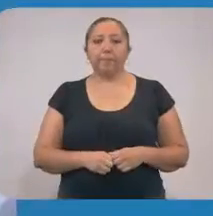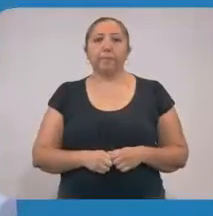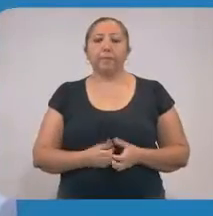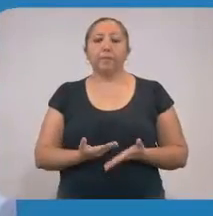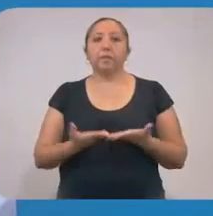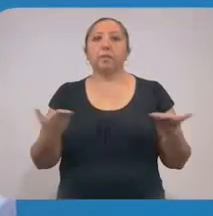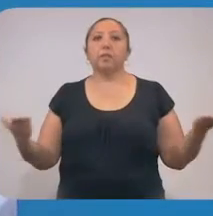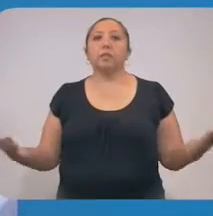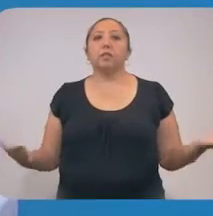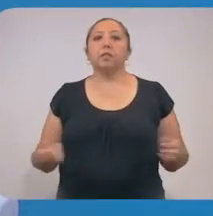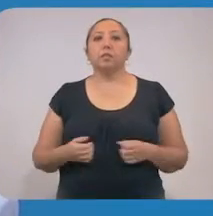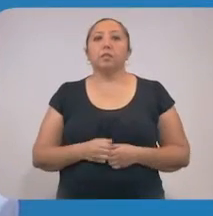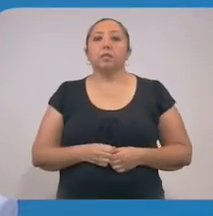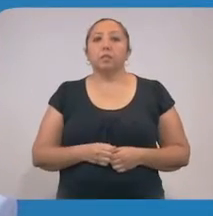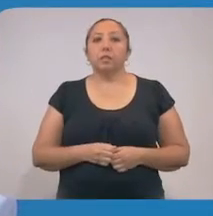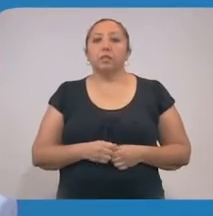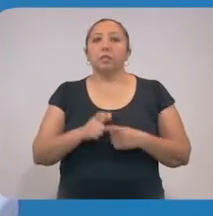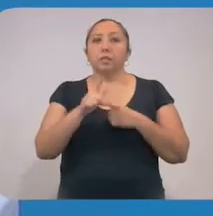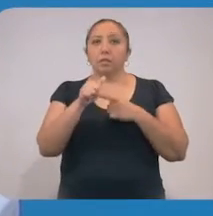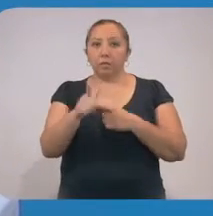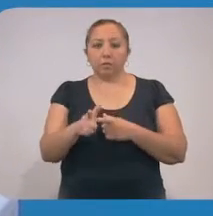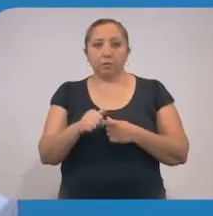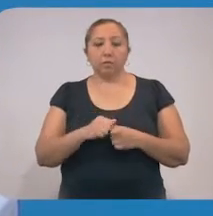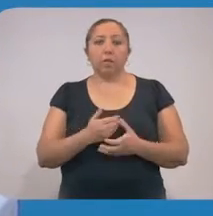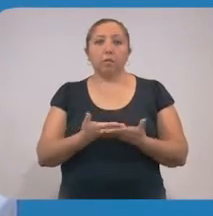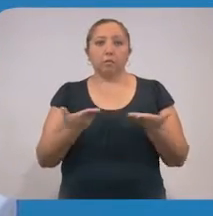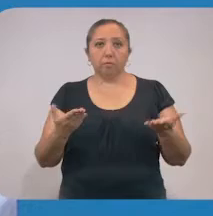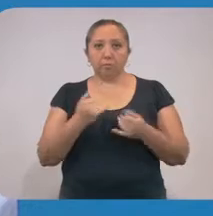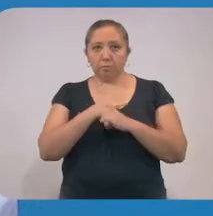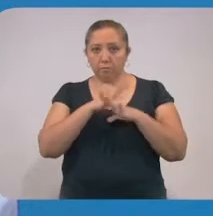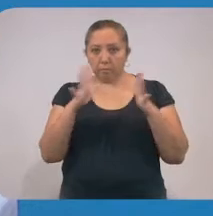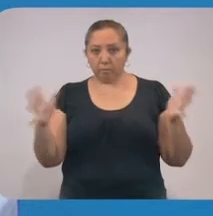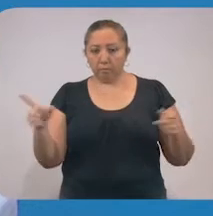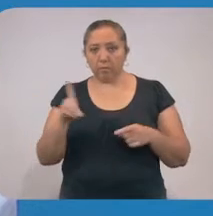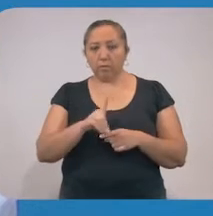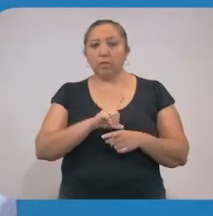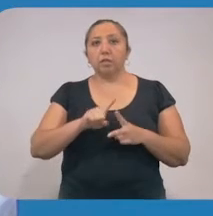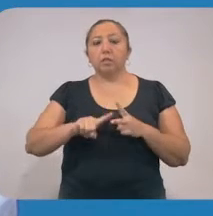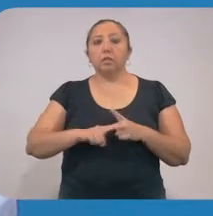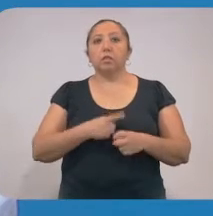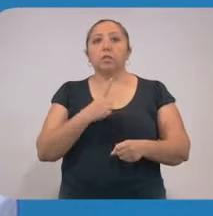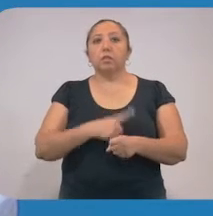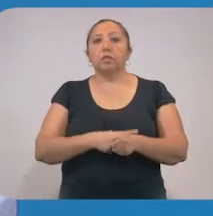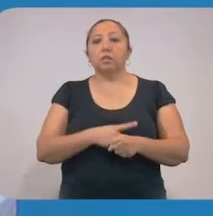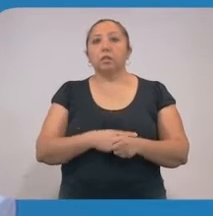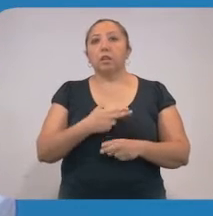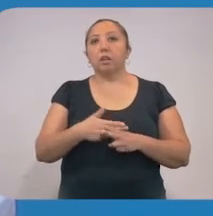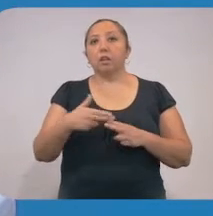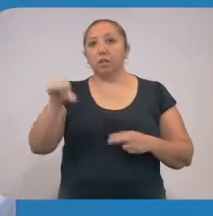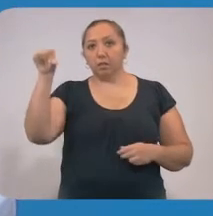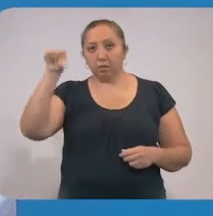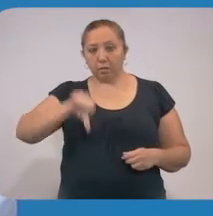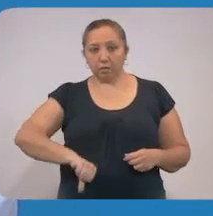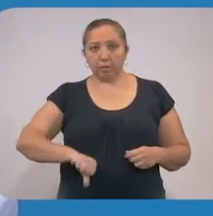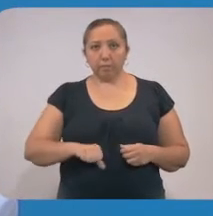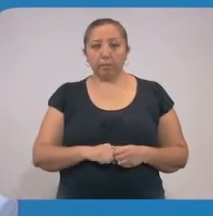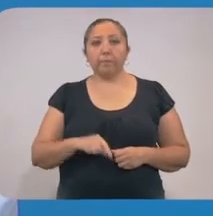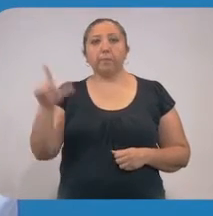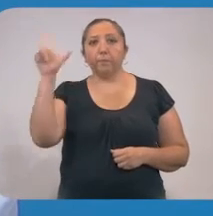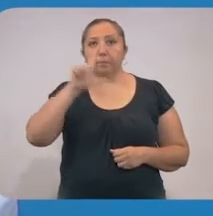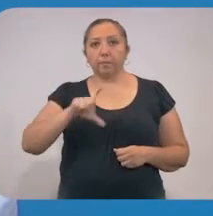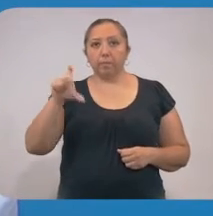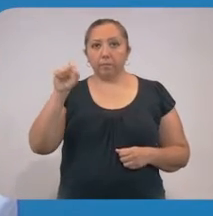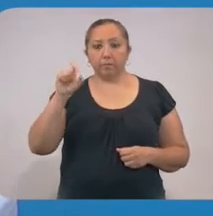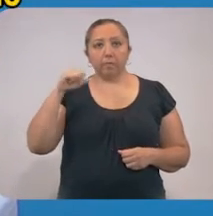a continuación el reporte actualizado desde que inició la contingencia y hasta el día de hoy lunes